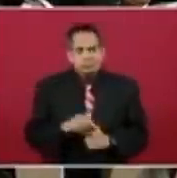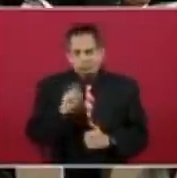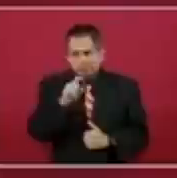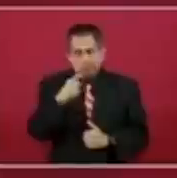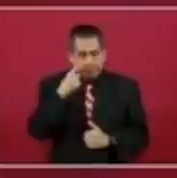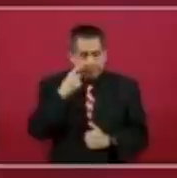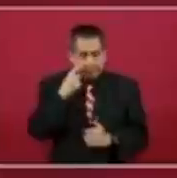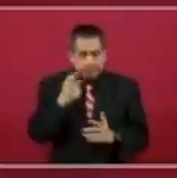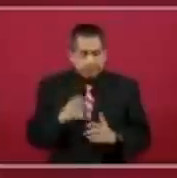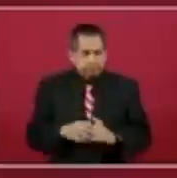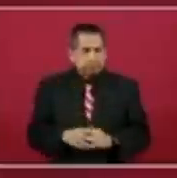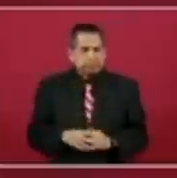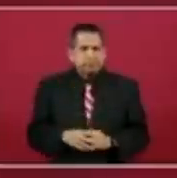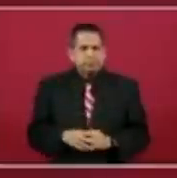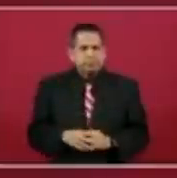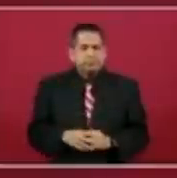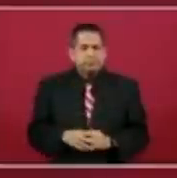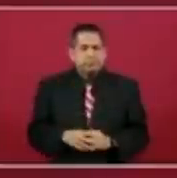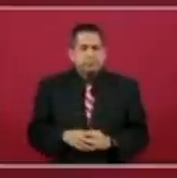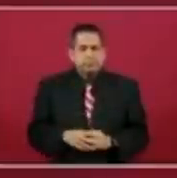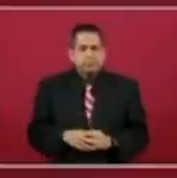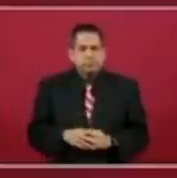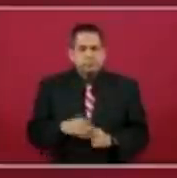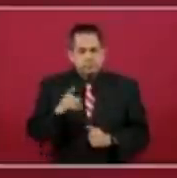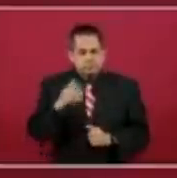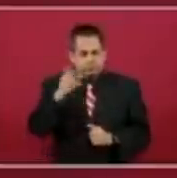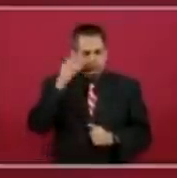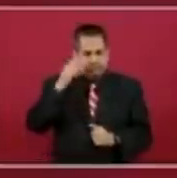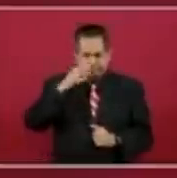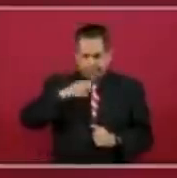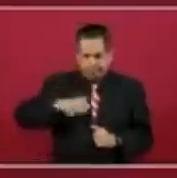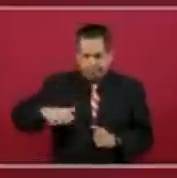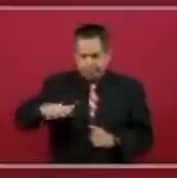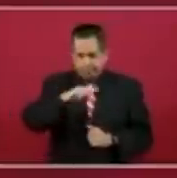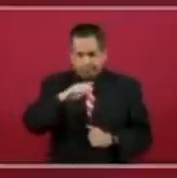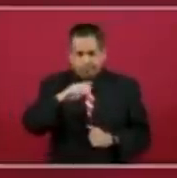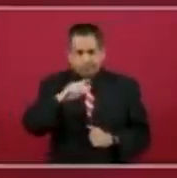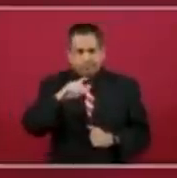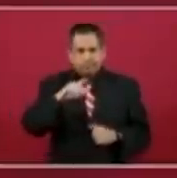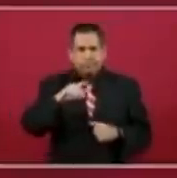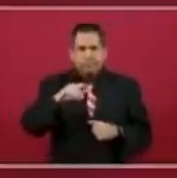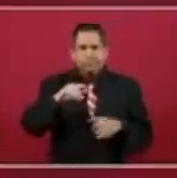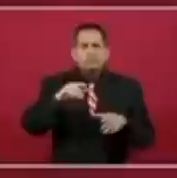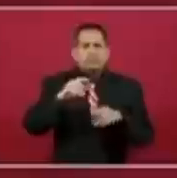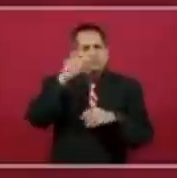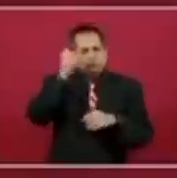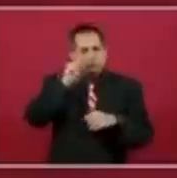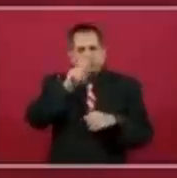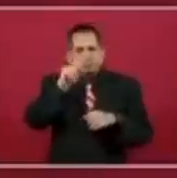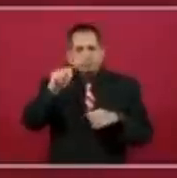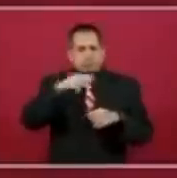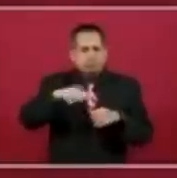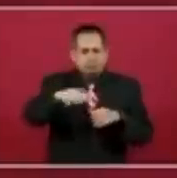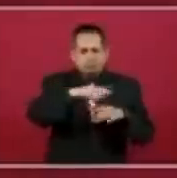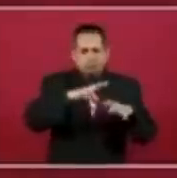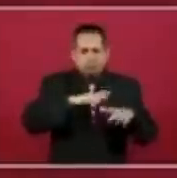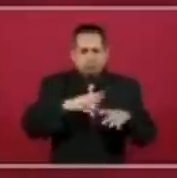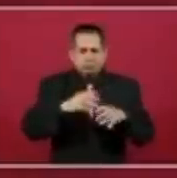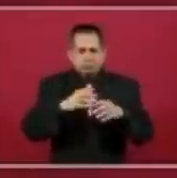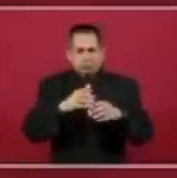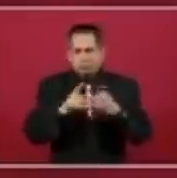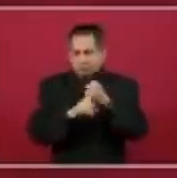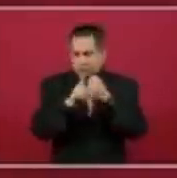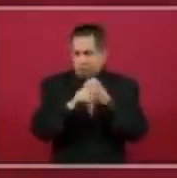miren, en la laguna había un problema serio de inseguridad y de violencia, es de dominio